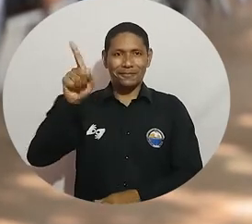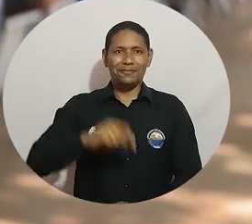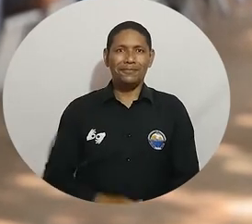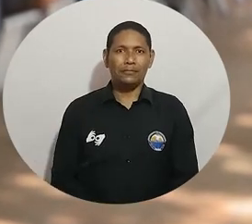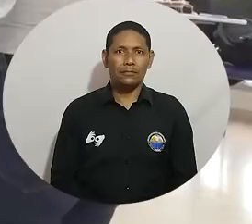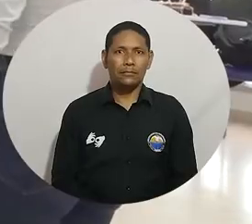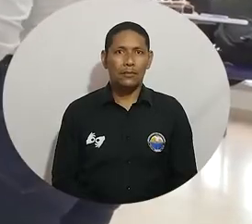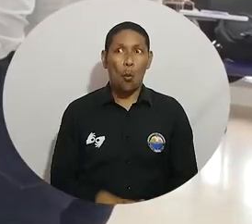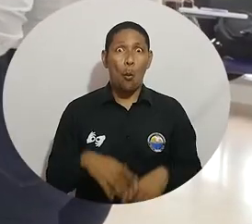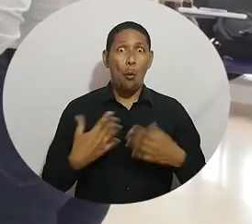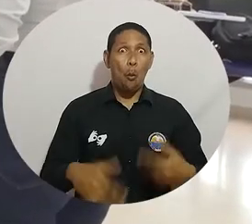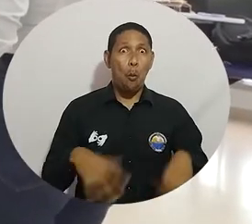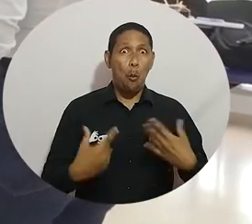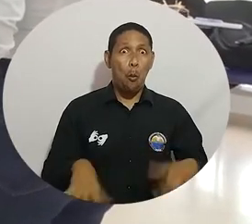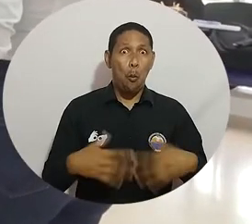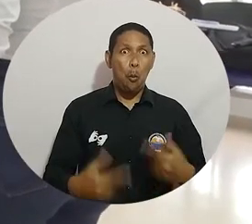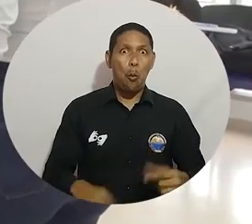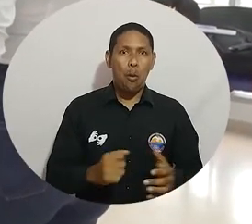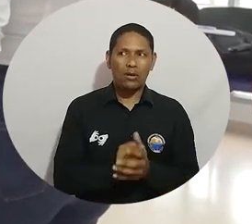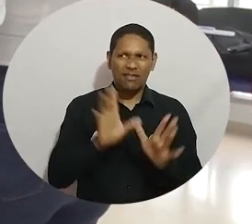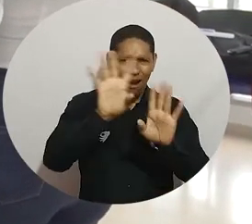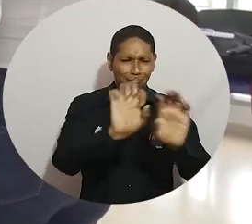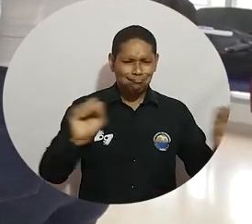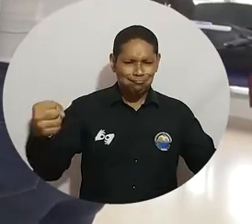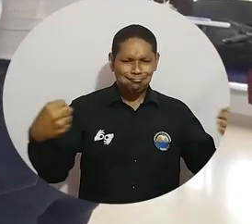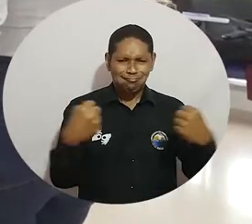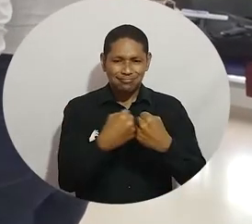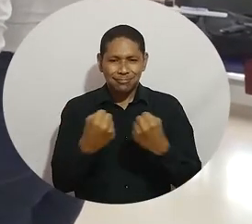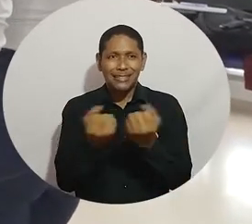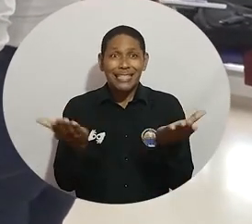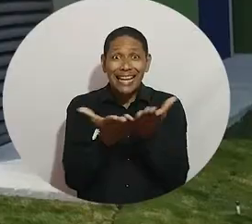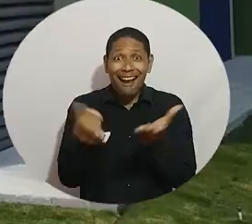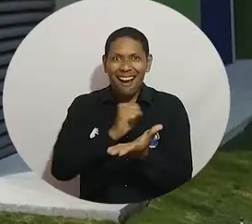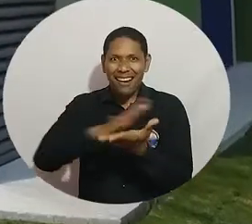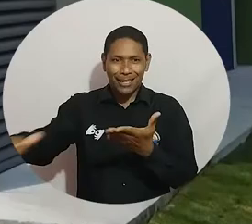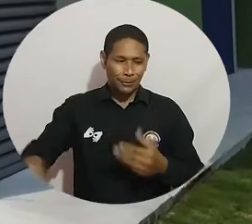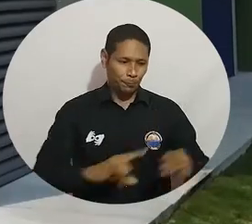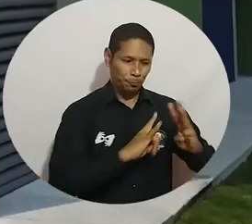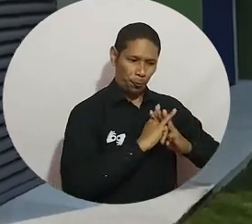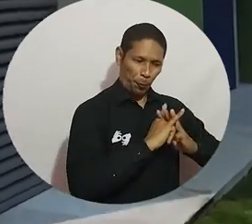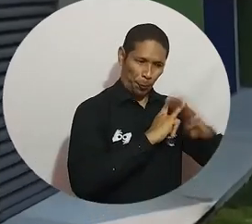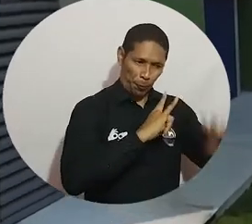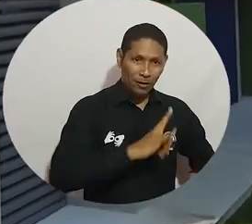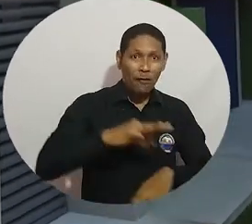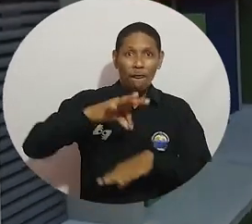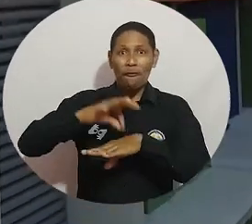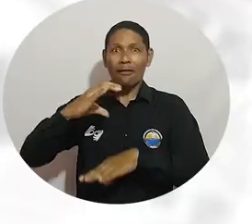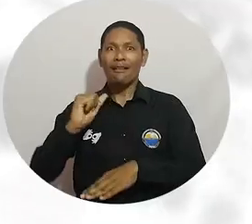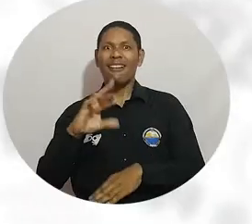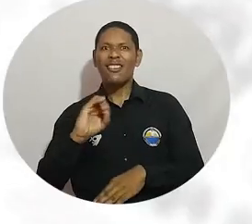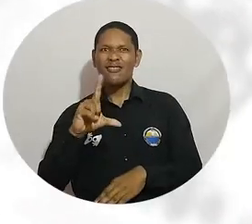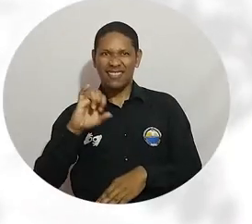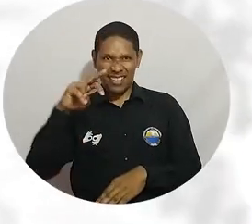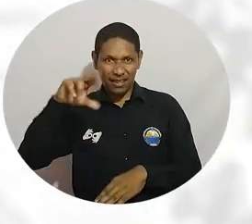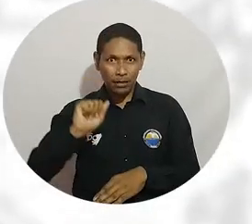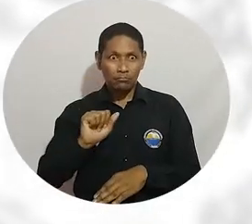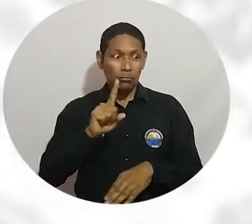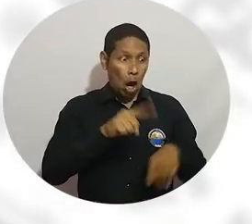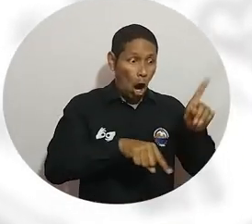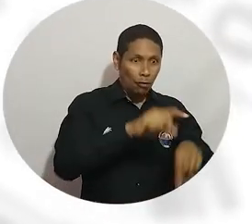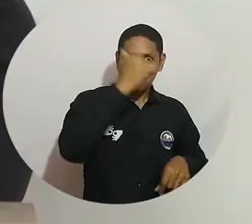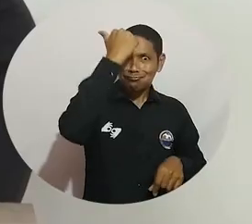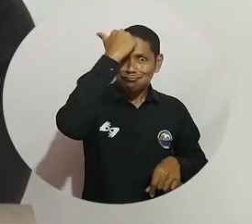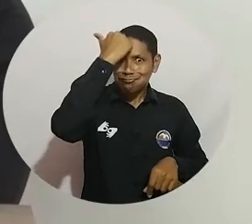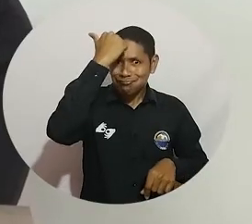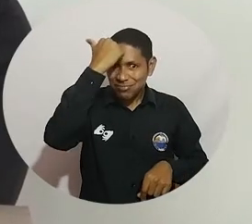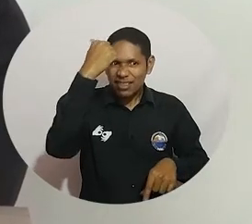suelo ibérico. Gracias a la puesta en marcha nuevamente del convenio de becas entre nuestra Casa de Estudios Superiores y la Fundación